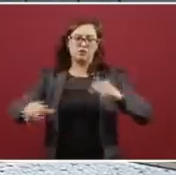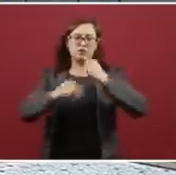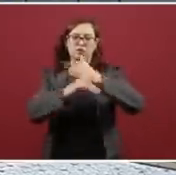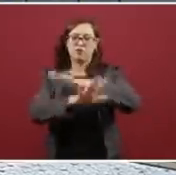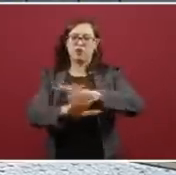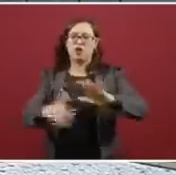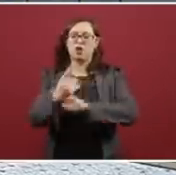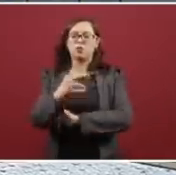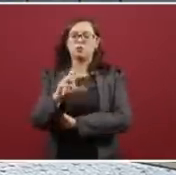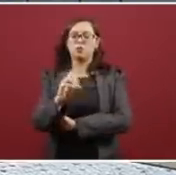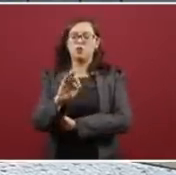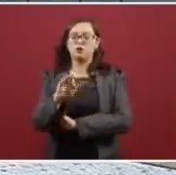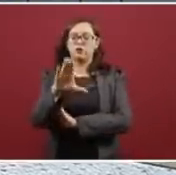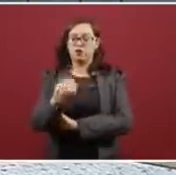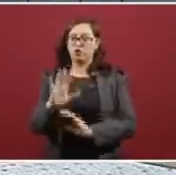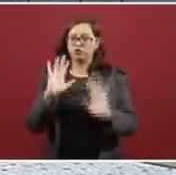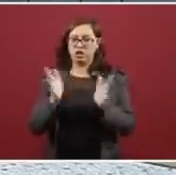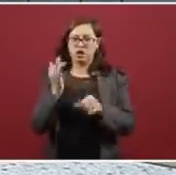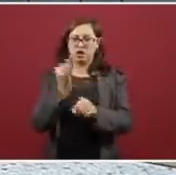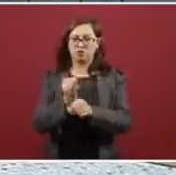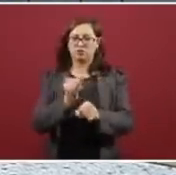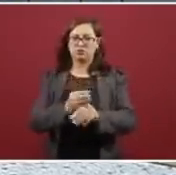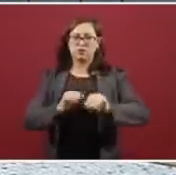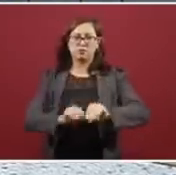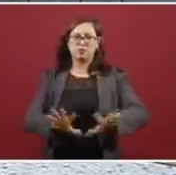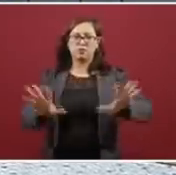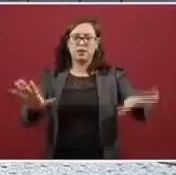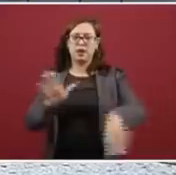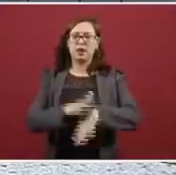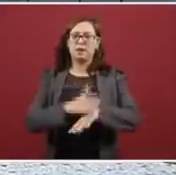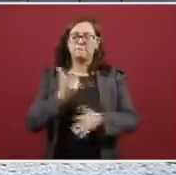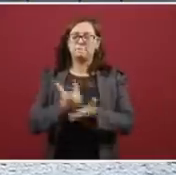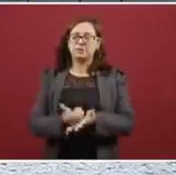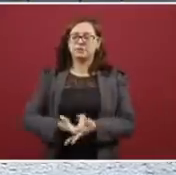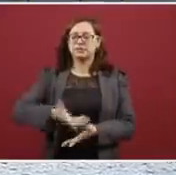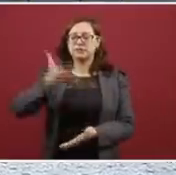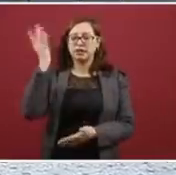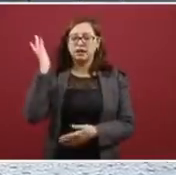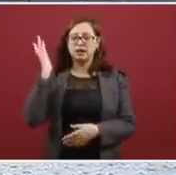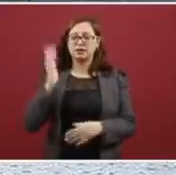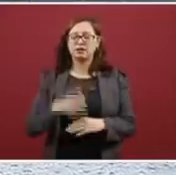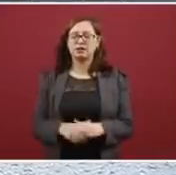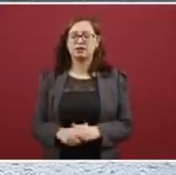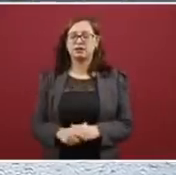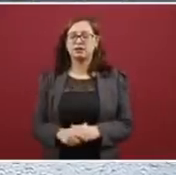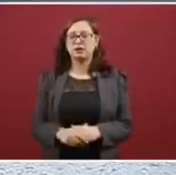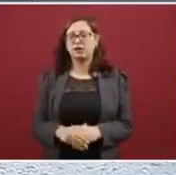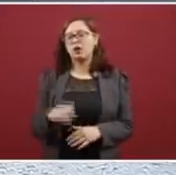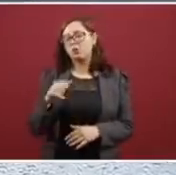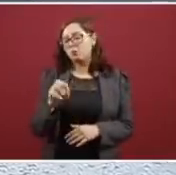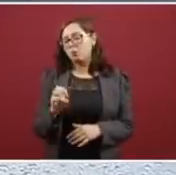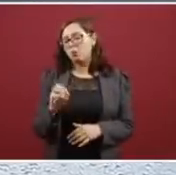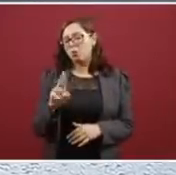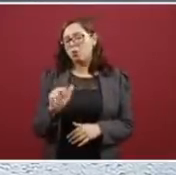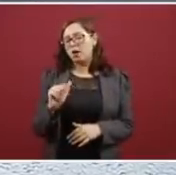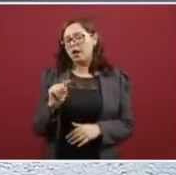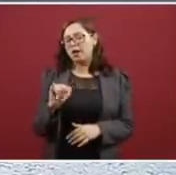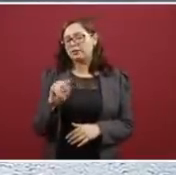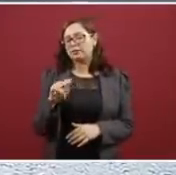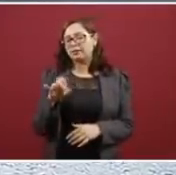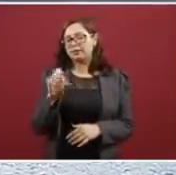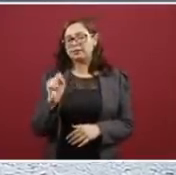página de profeco desde ahorita en la mañana la máscara de las caras es moratín es en